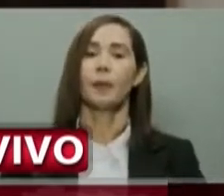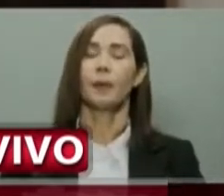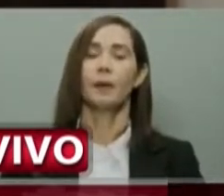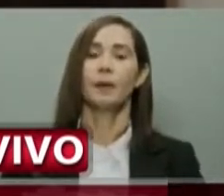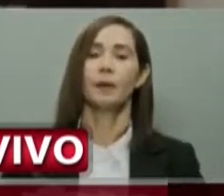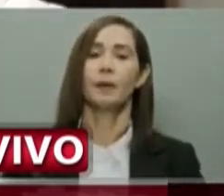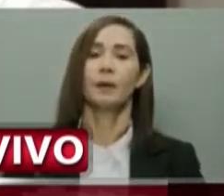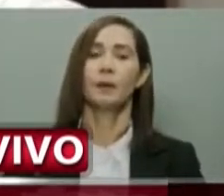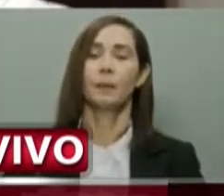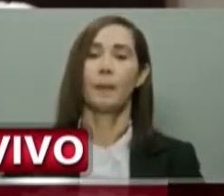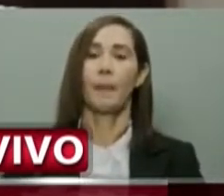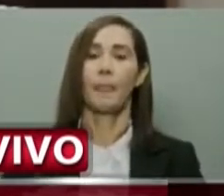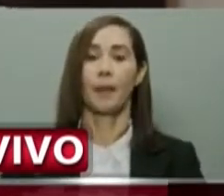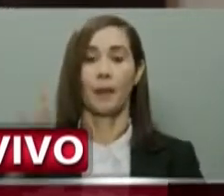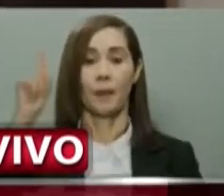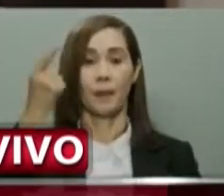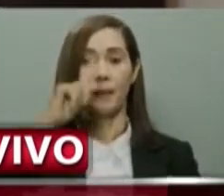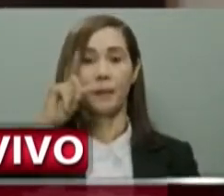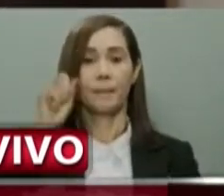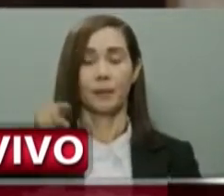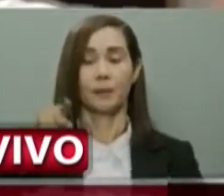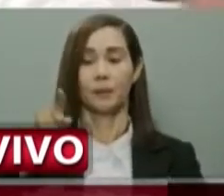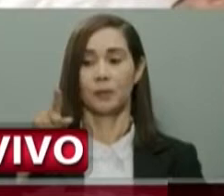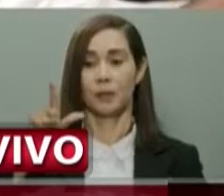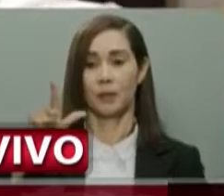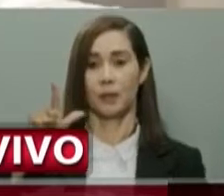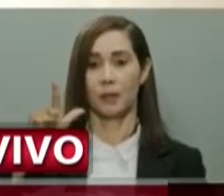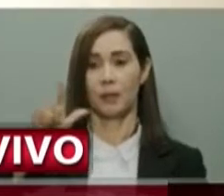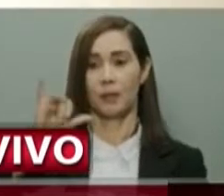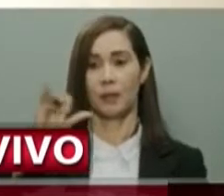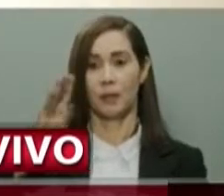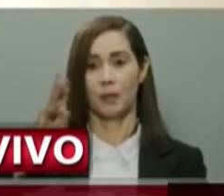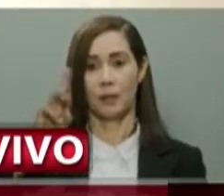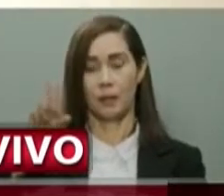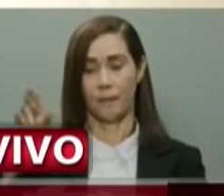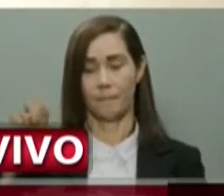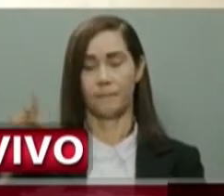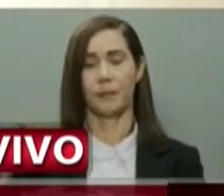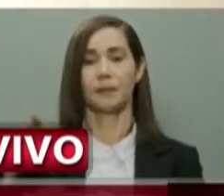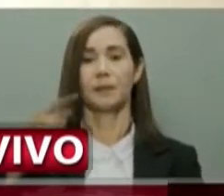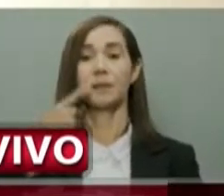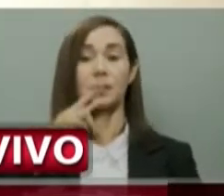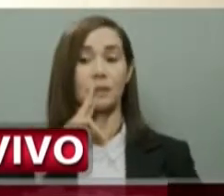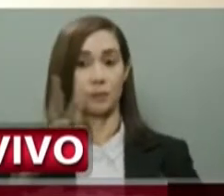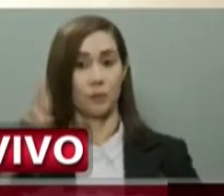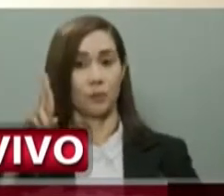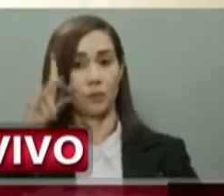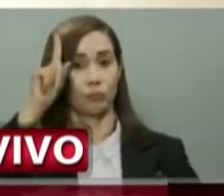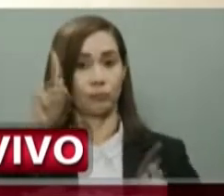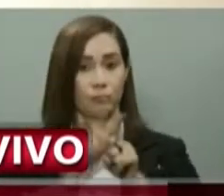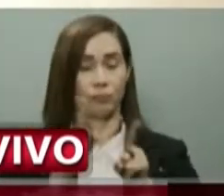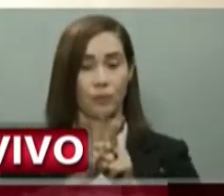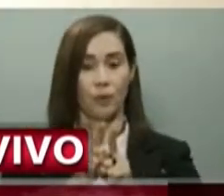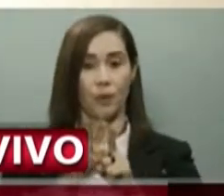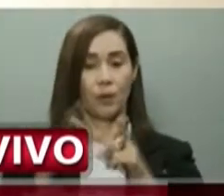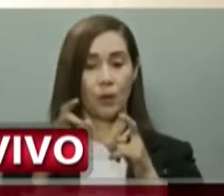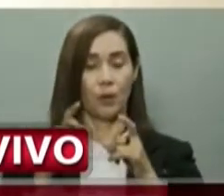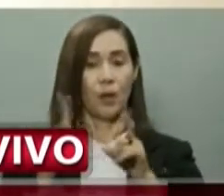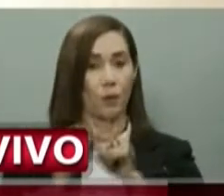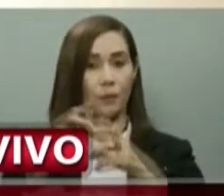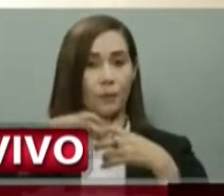La primera pregunta yo voy a dejar que el INVE la responda, porque ya hemos hecho acuerdos con las principales industrias